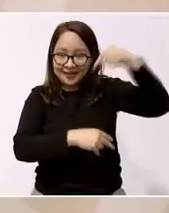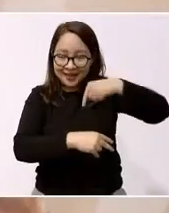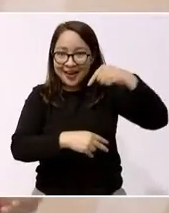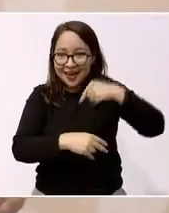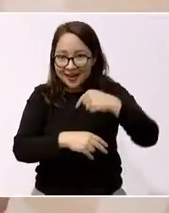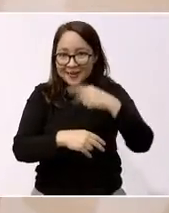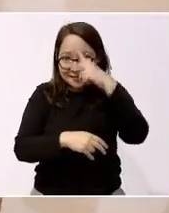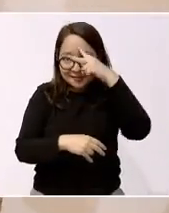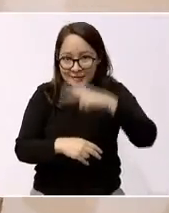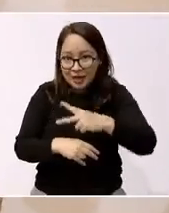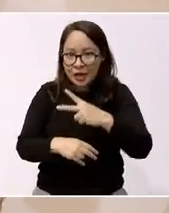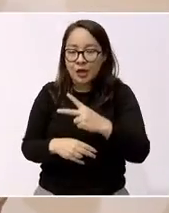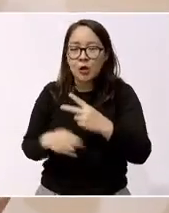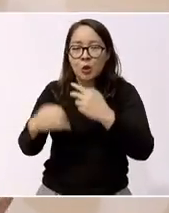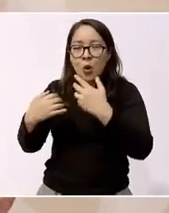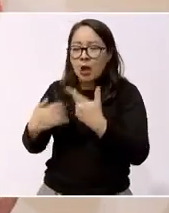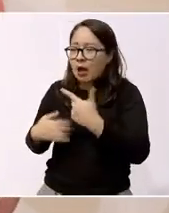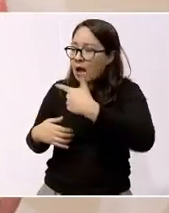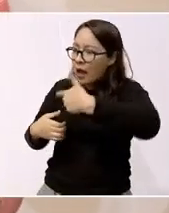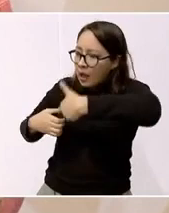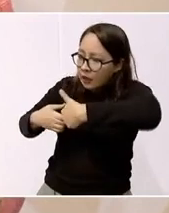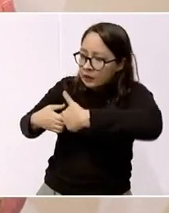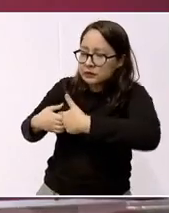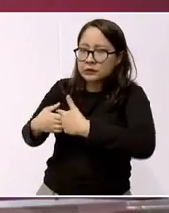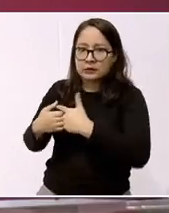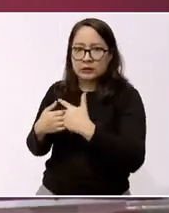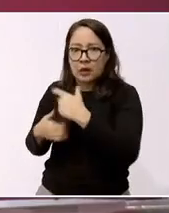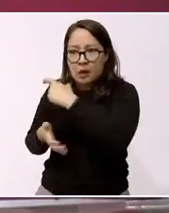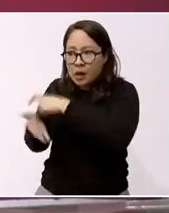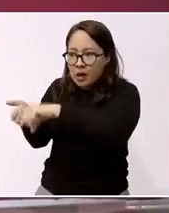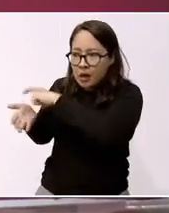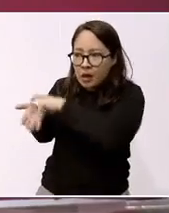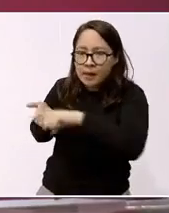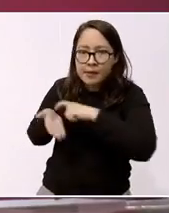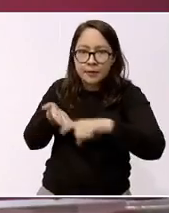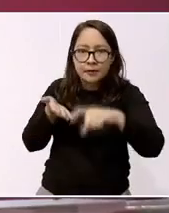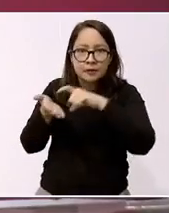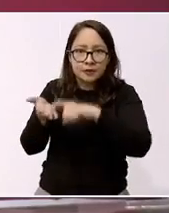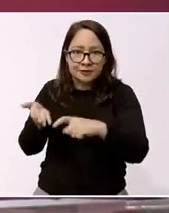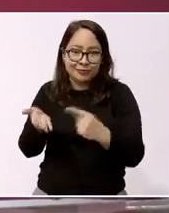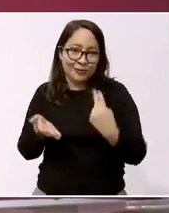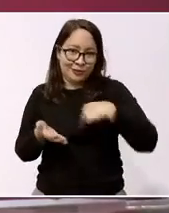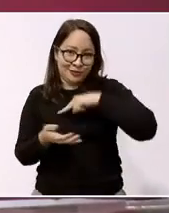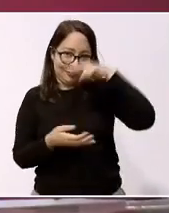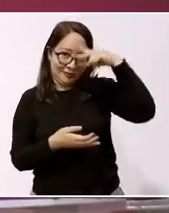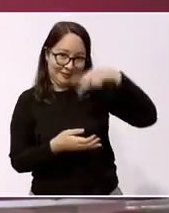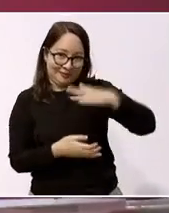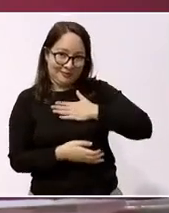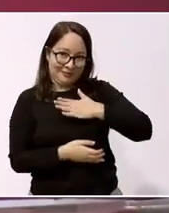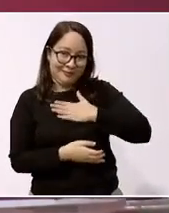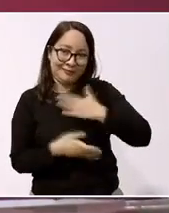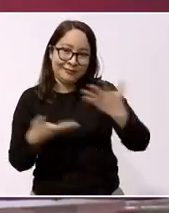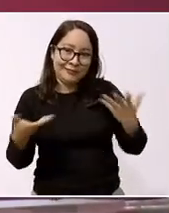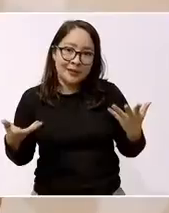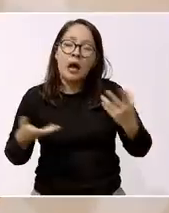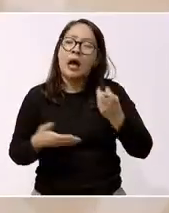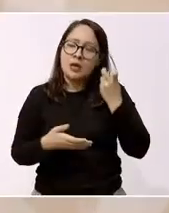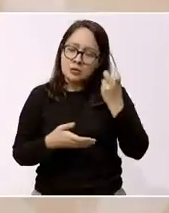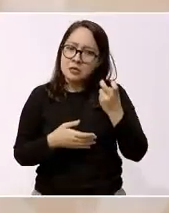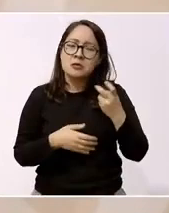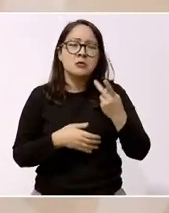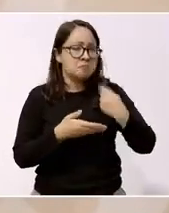las gasolineras o gasolinerías que están del lado mexicano, y lo vamos a